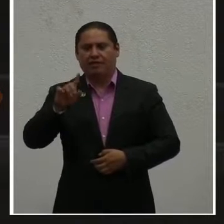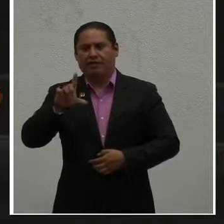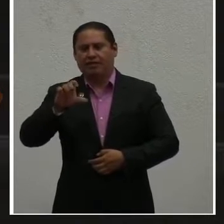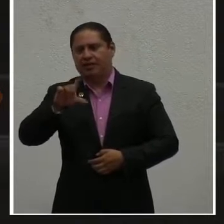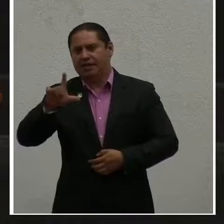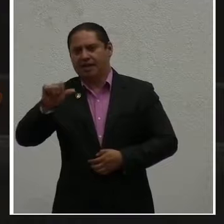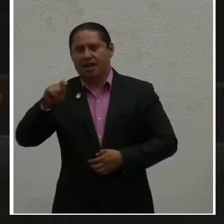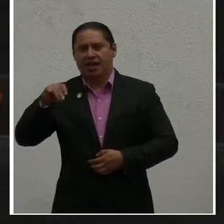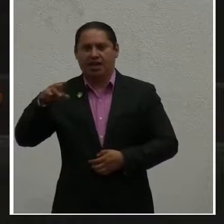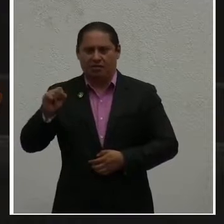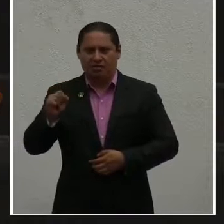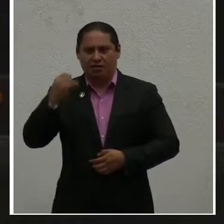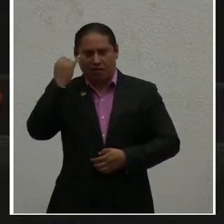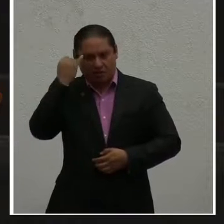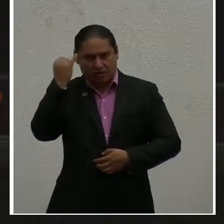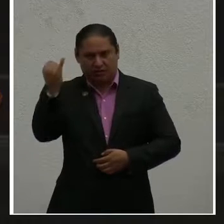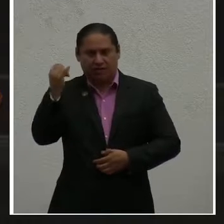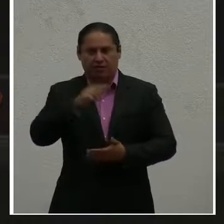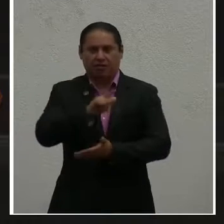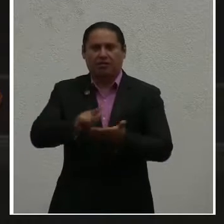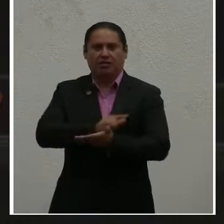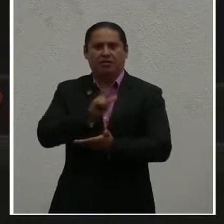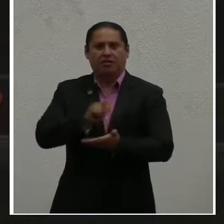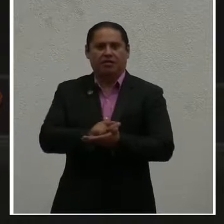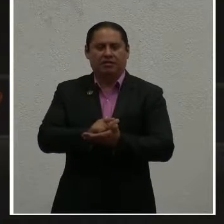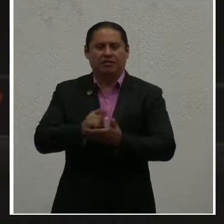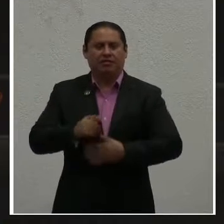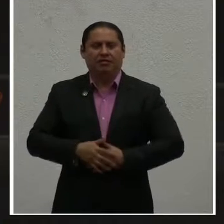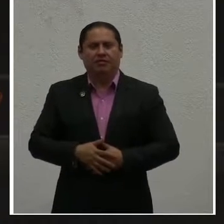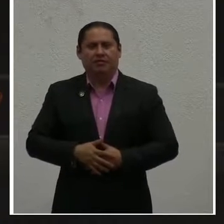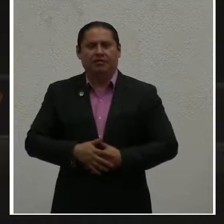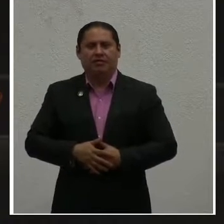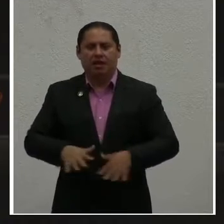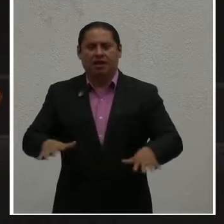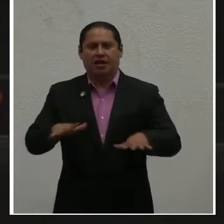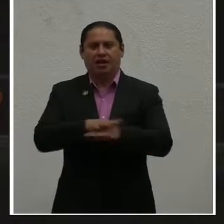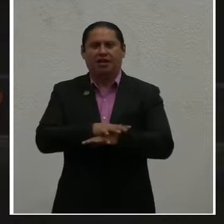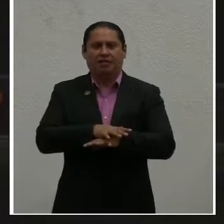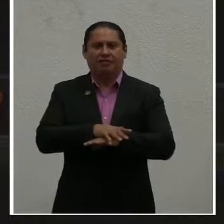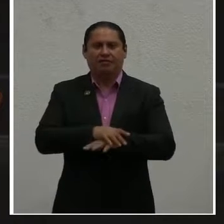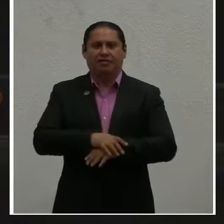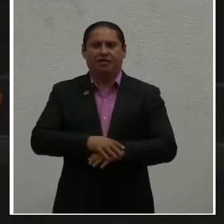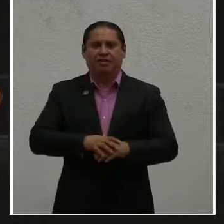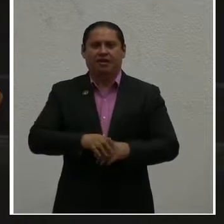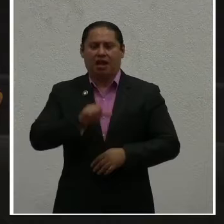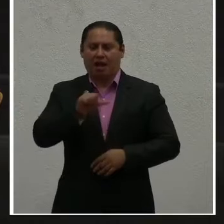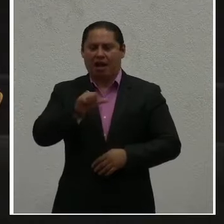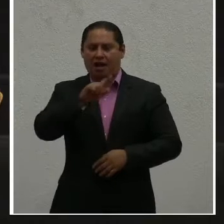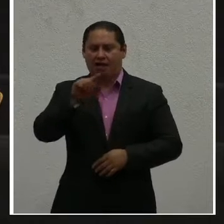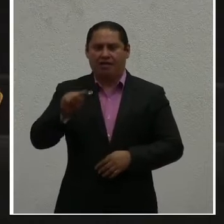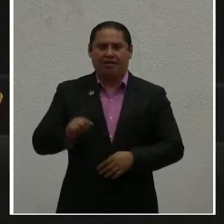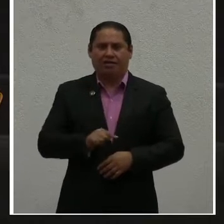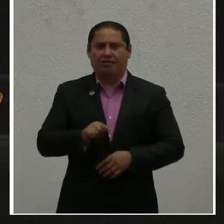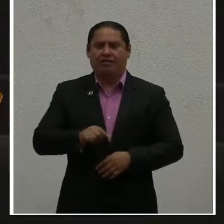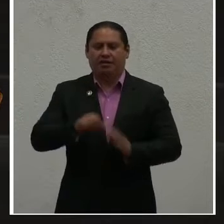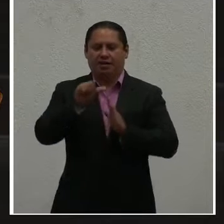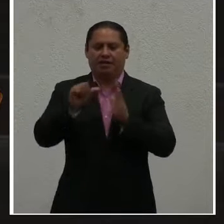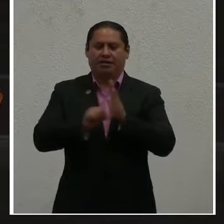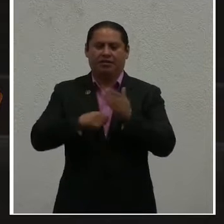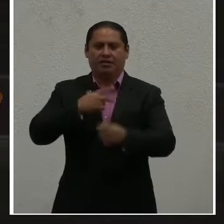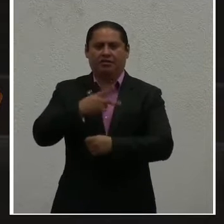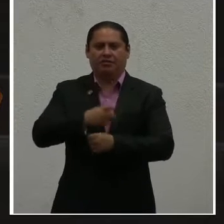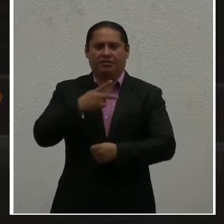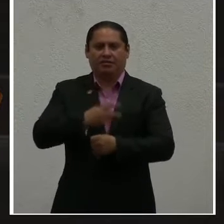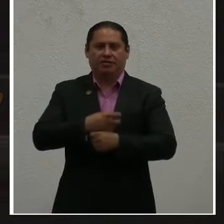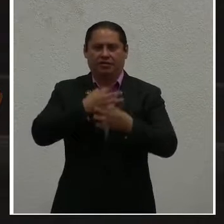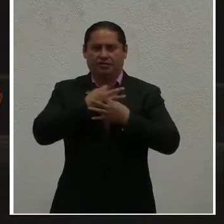a la iniciativa de decreto por el que se reforma el inciso A del artículo segundo del decreto